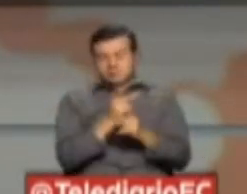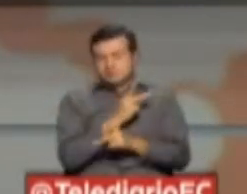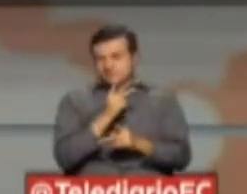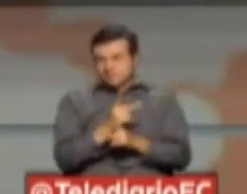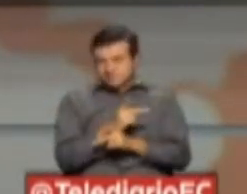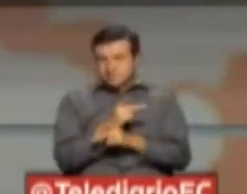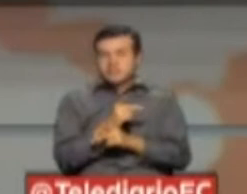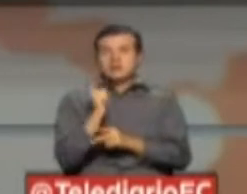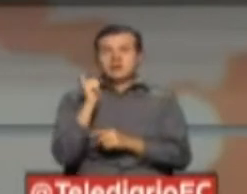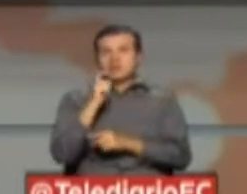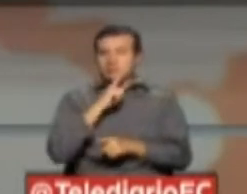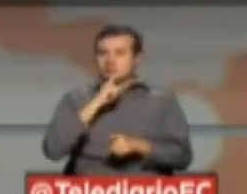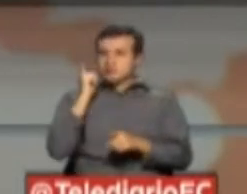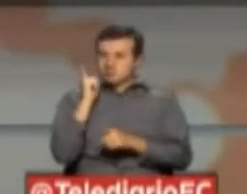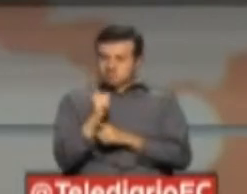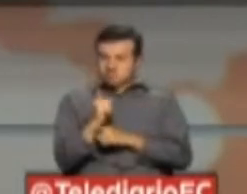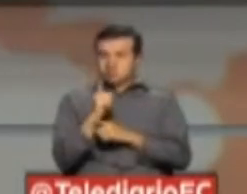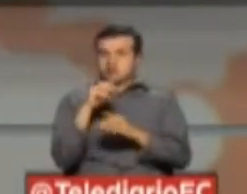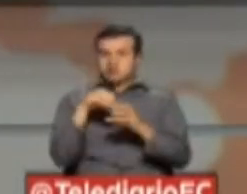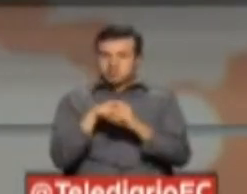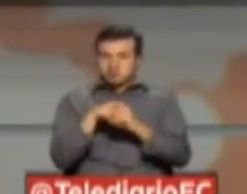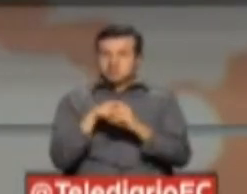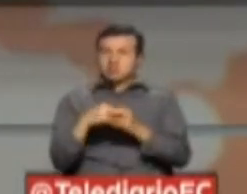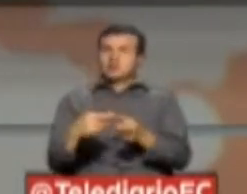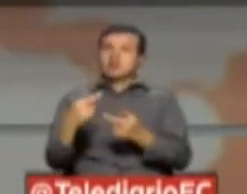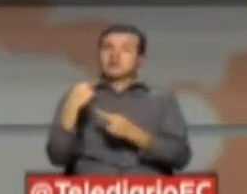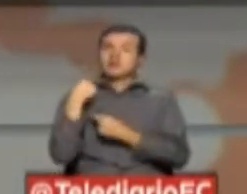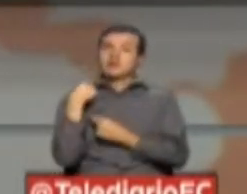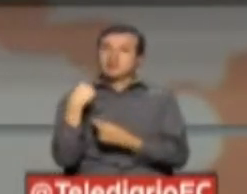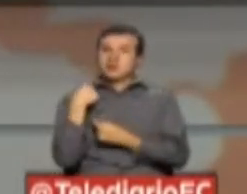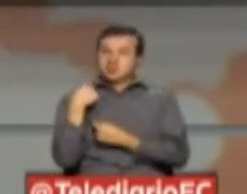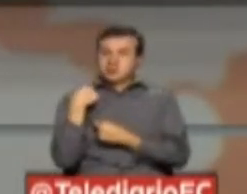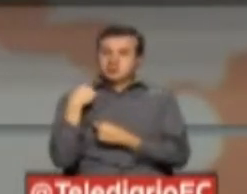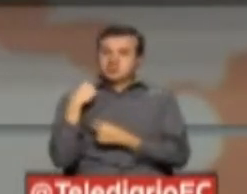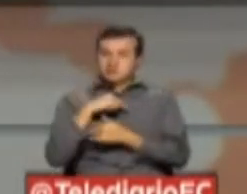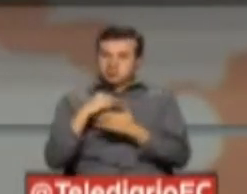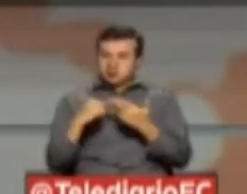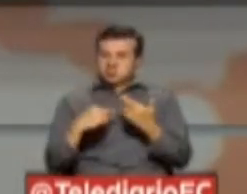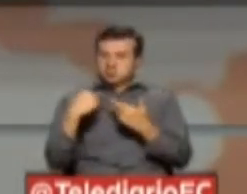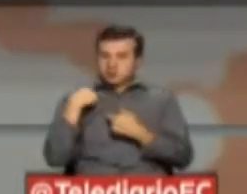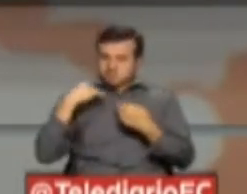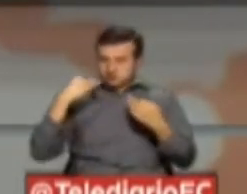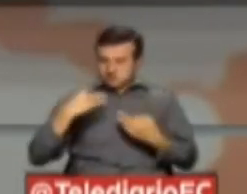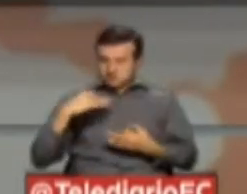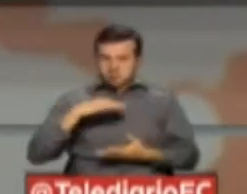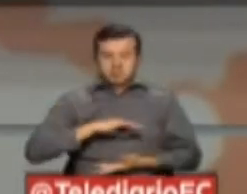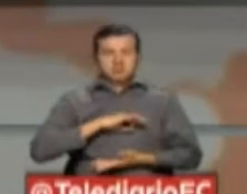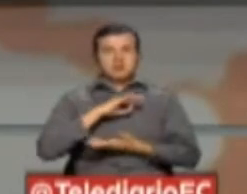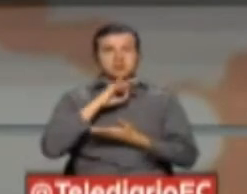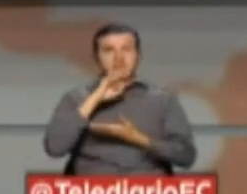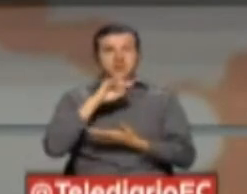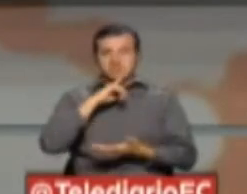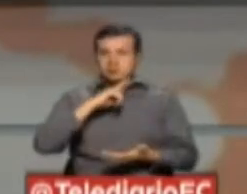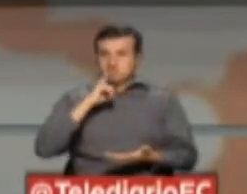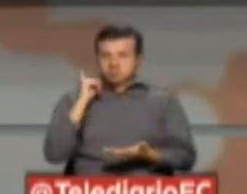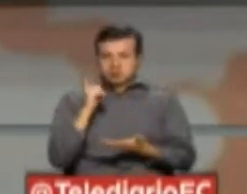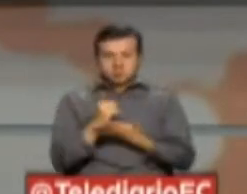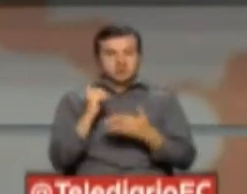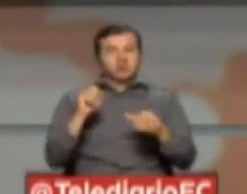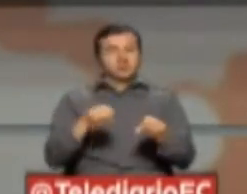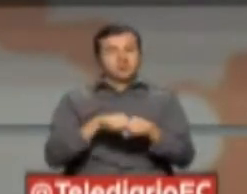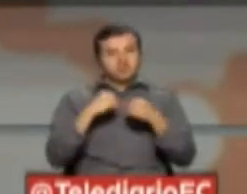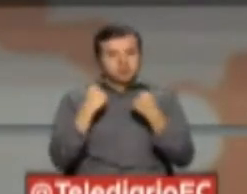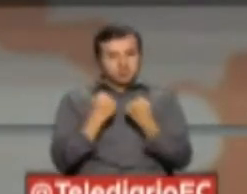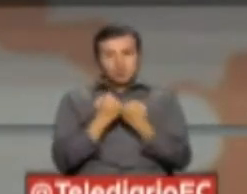entonces hay que hay que dentro de esa responsabilidad que se tiene como representante de una sociedad